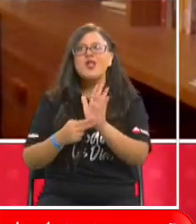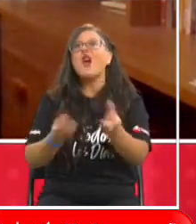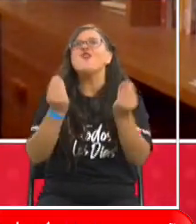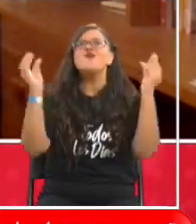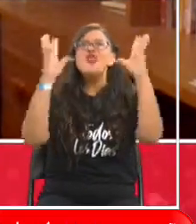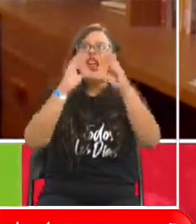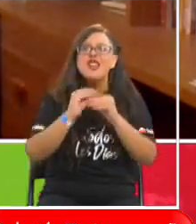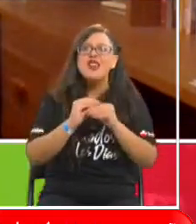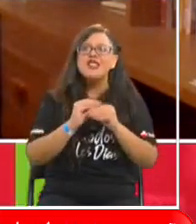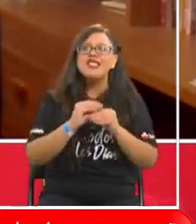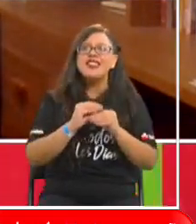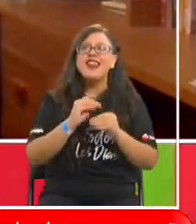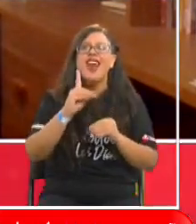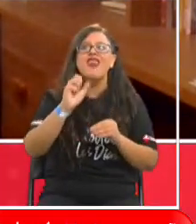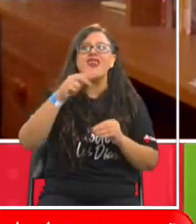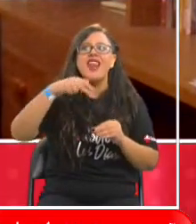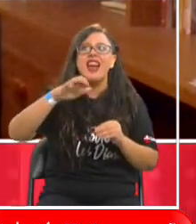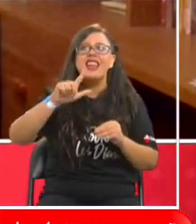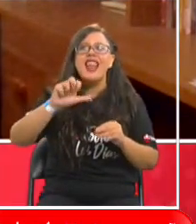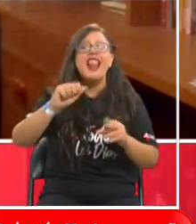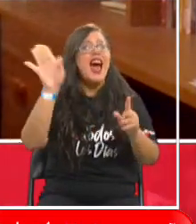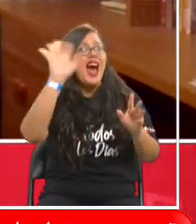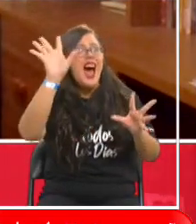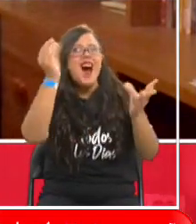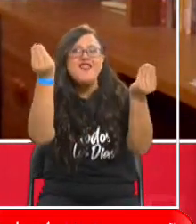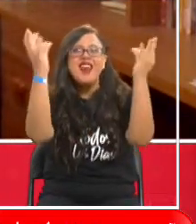Buenas noches, Daniela. Buenas noches.